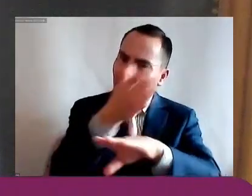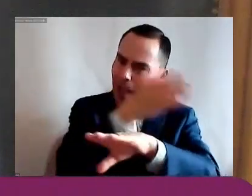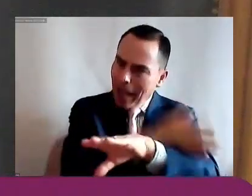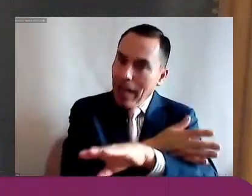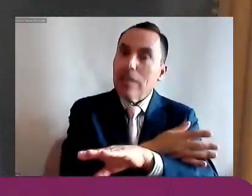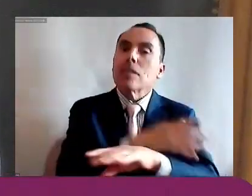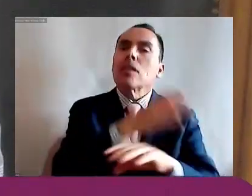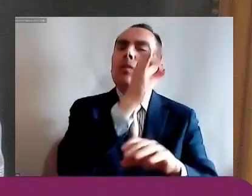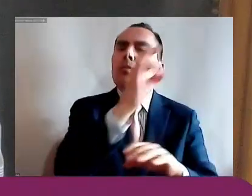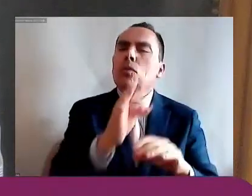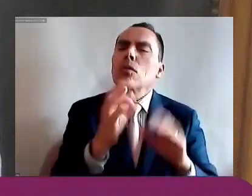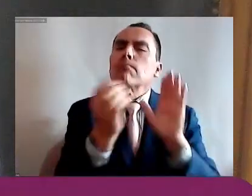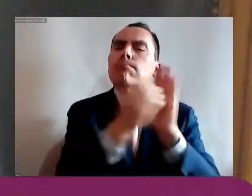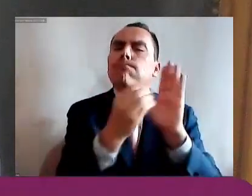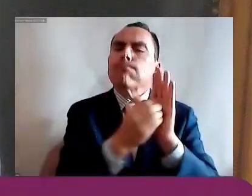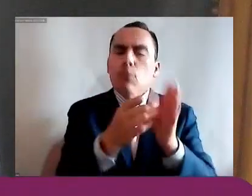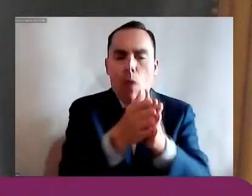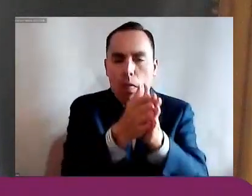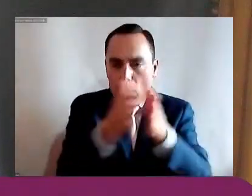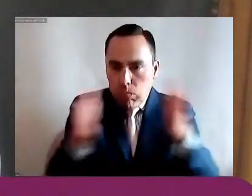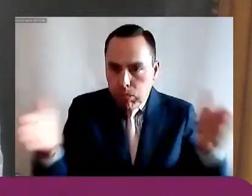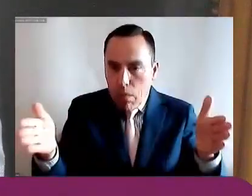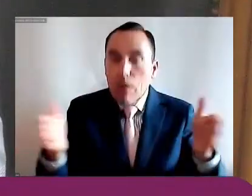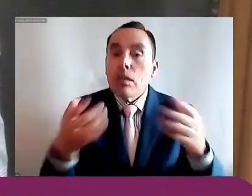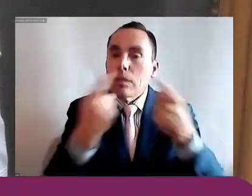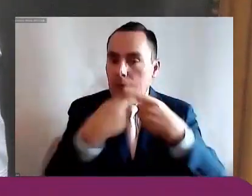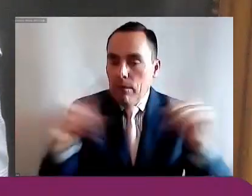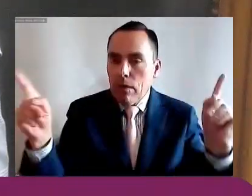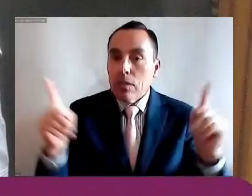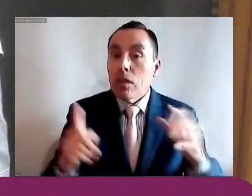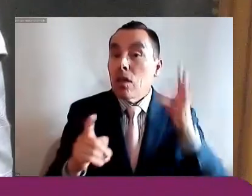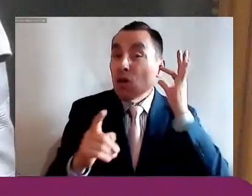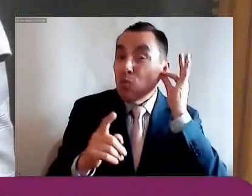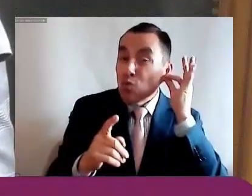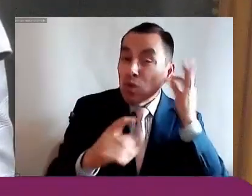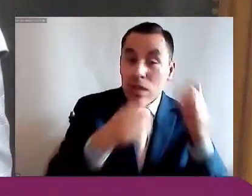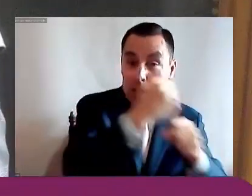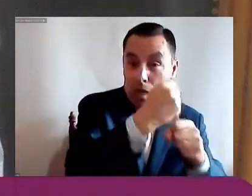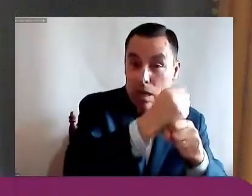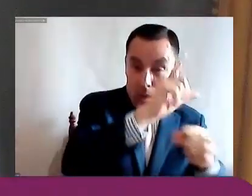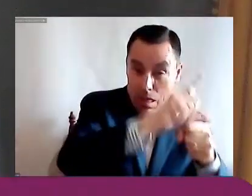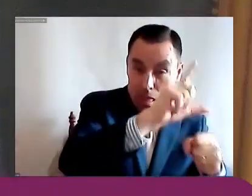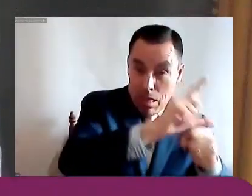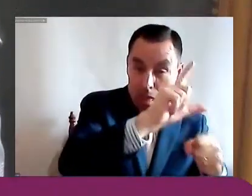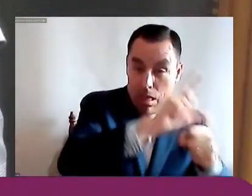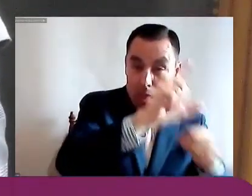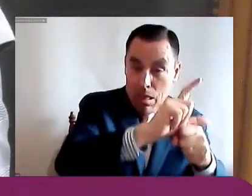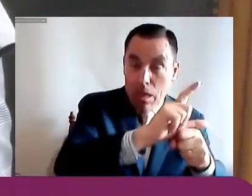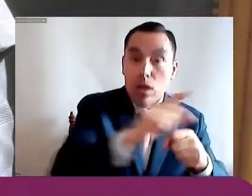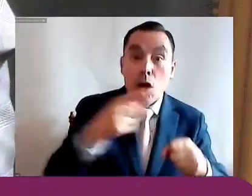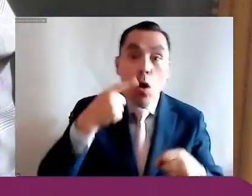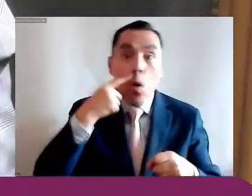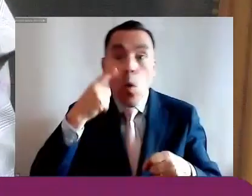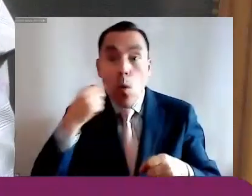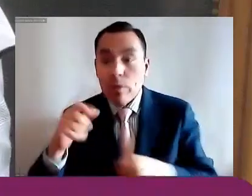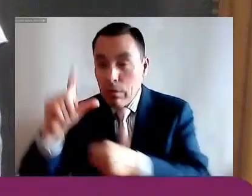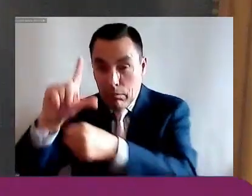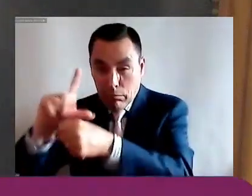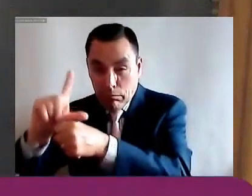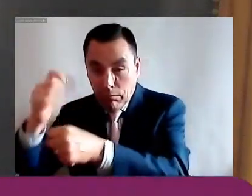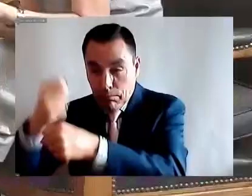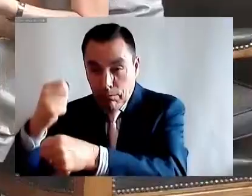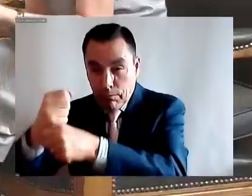brecha importante en la participación laboral femenina, la cual, sin embargo, aumentó considerablemente en dicho periodo, al punto de